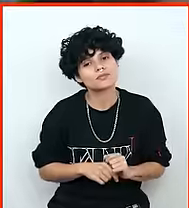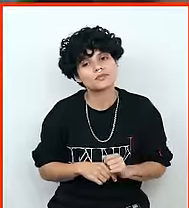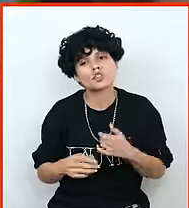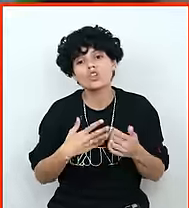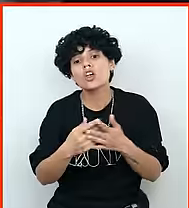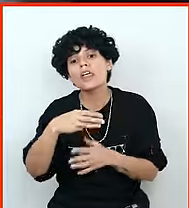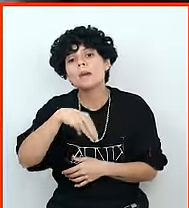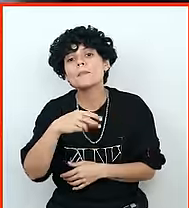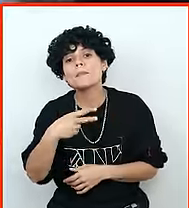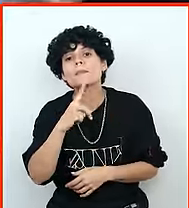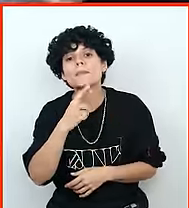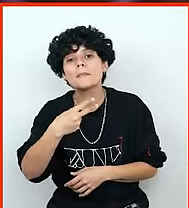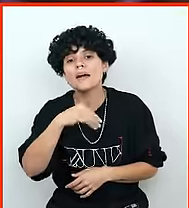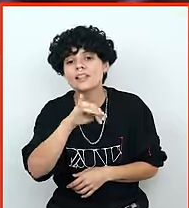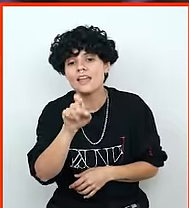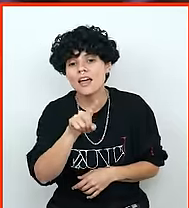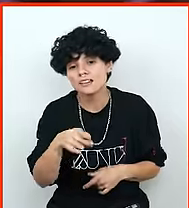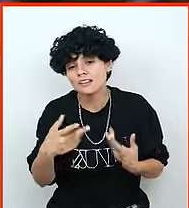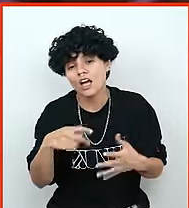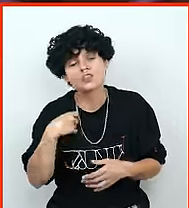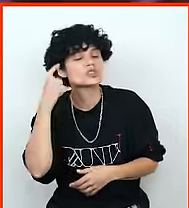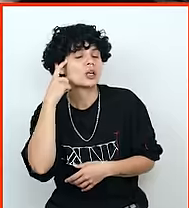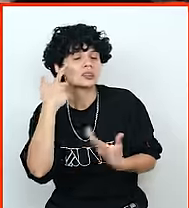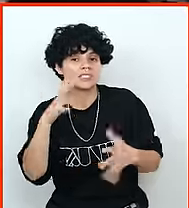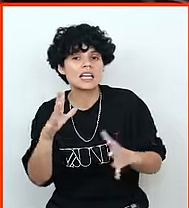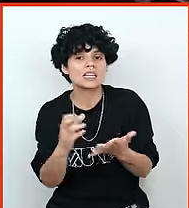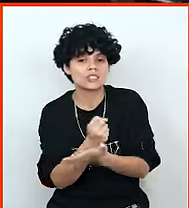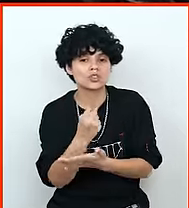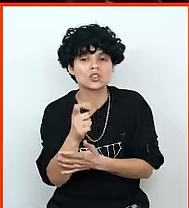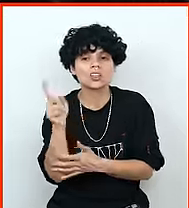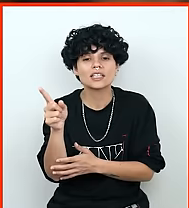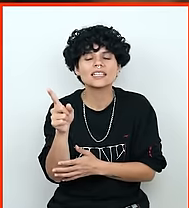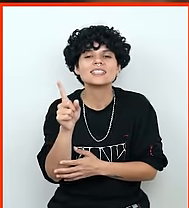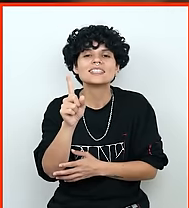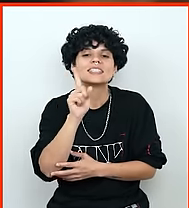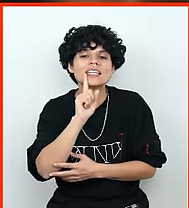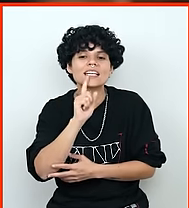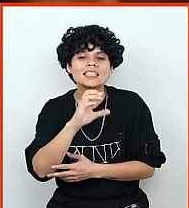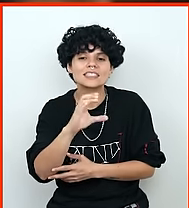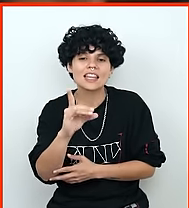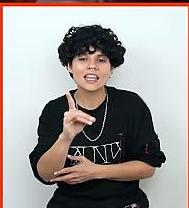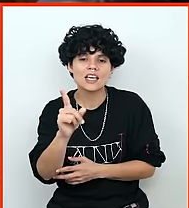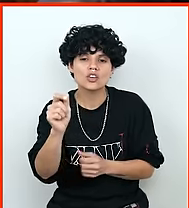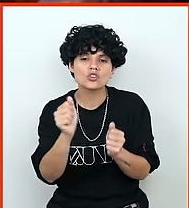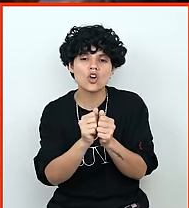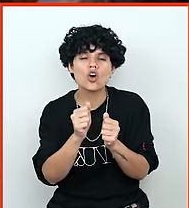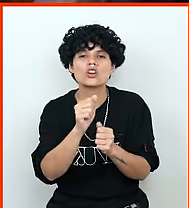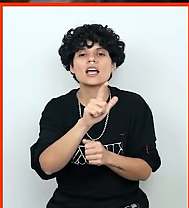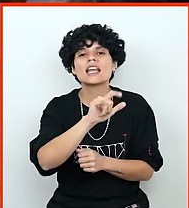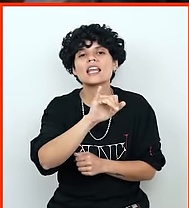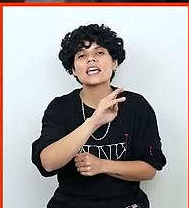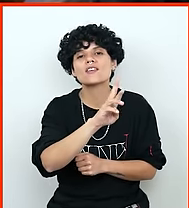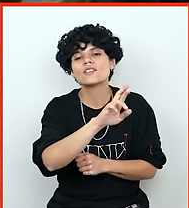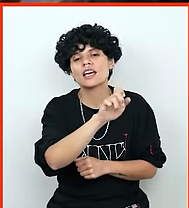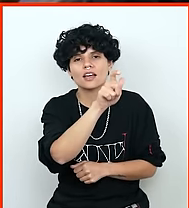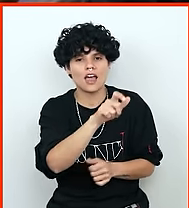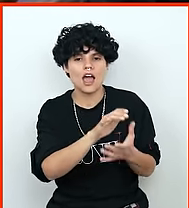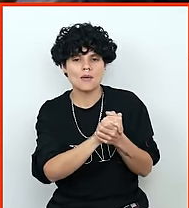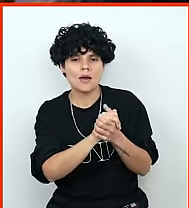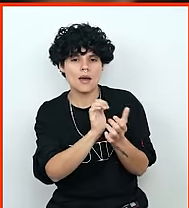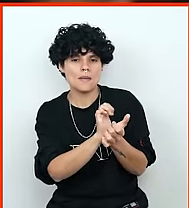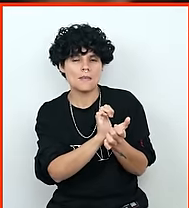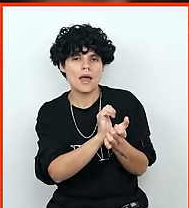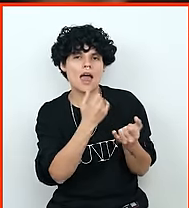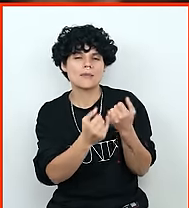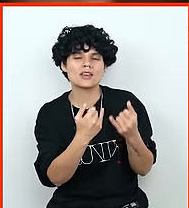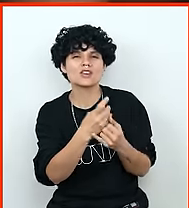Matías, ¿viste? ¿Dónde está Matías? Matías. Todo Matías. Tiene su lugar. Sí, pensé algo, pensé algo. El Matías tiene un disco con el Libre, un amigo de nosotros, que se